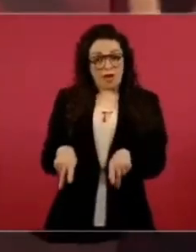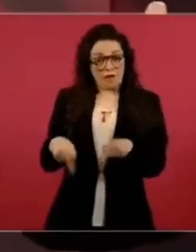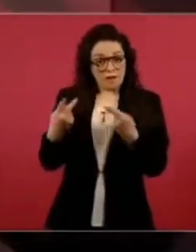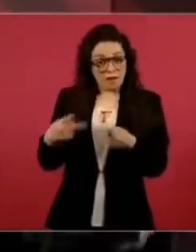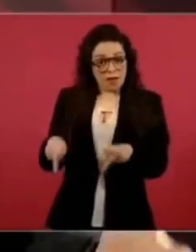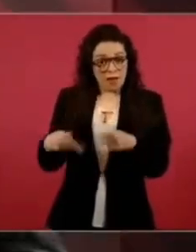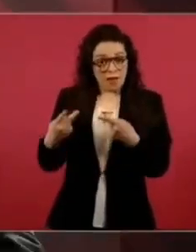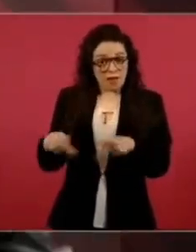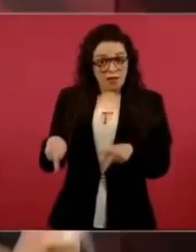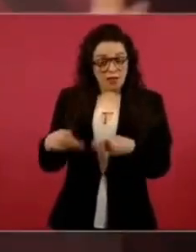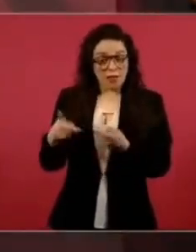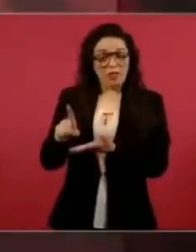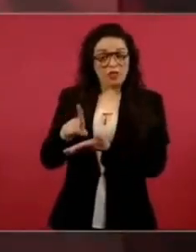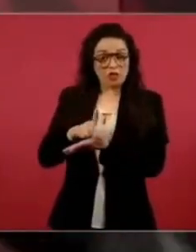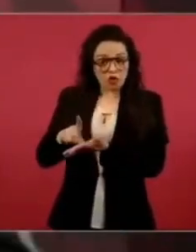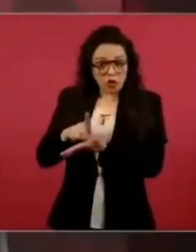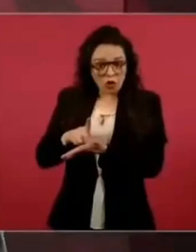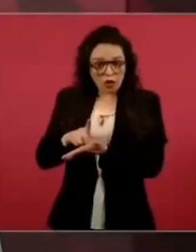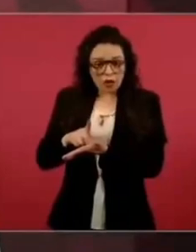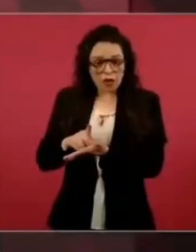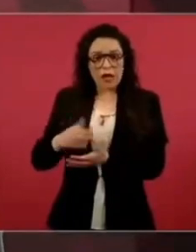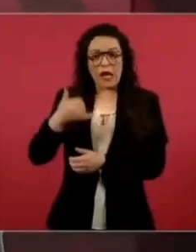por los